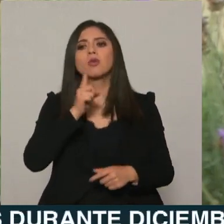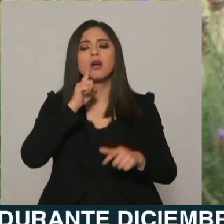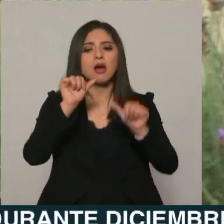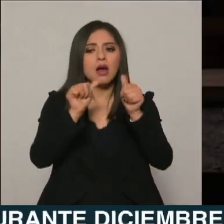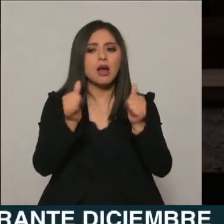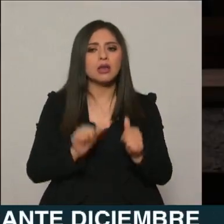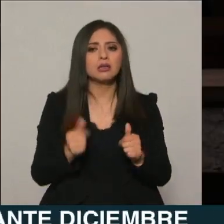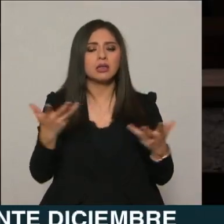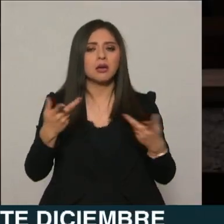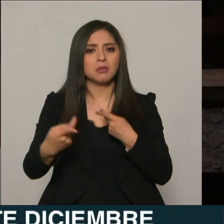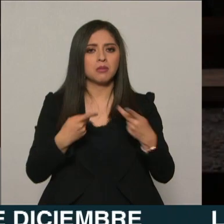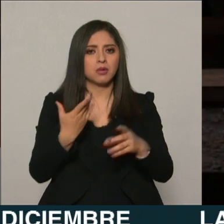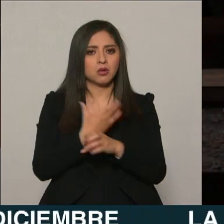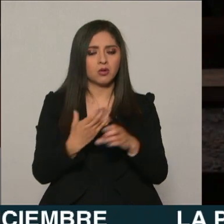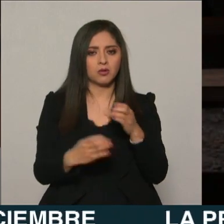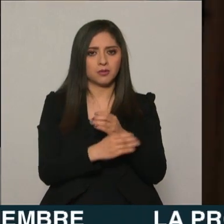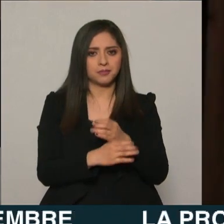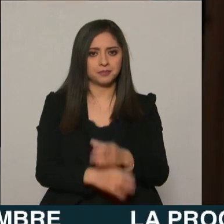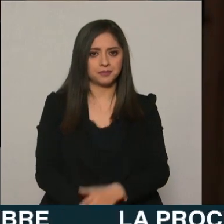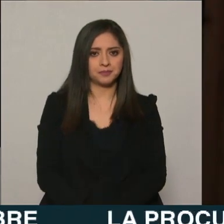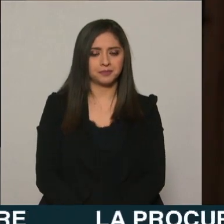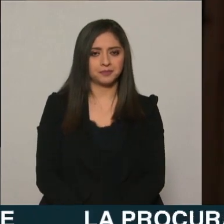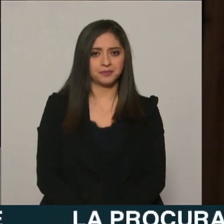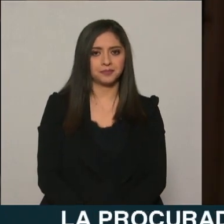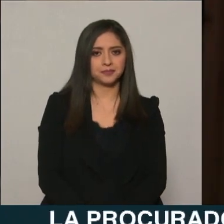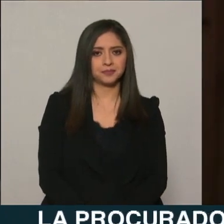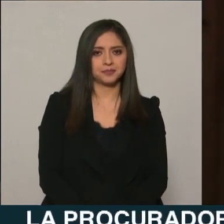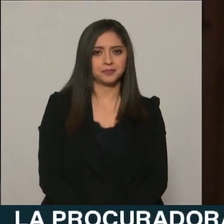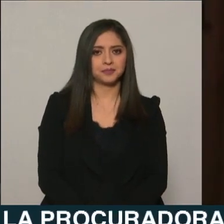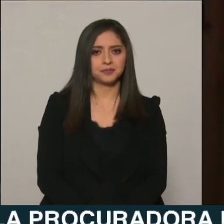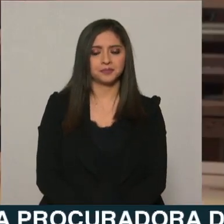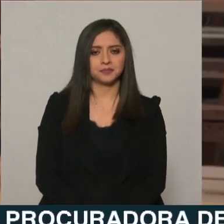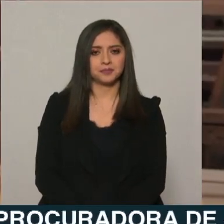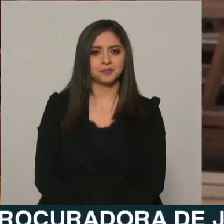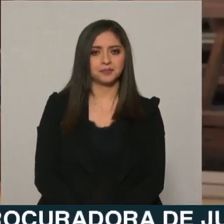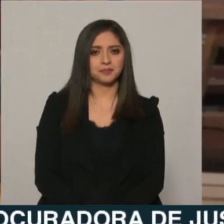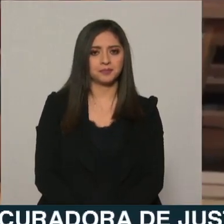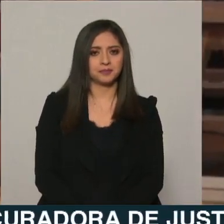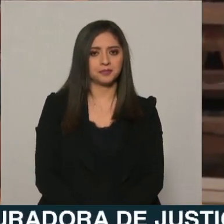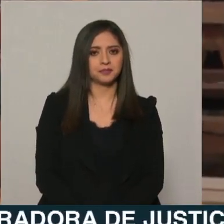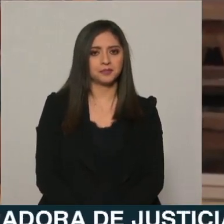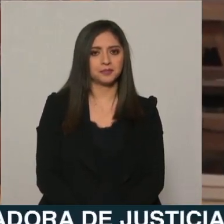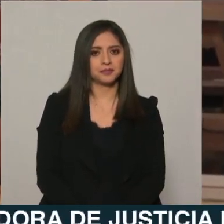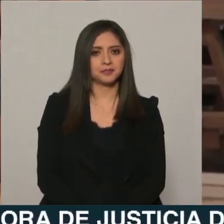haciendo cosas. Con imágenes de Joel Arias, Mariana Sánchez, 21 Noticias.